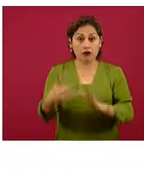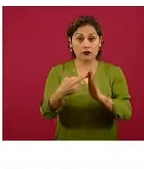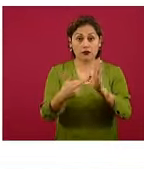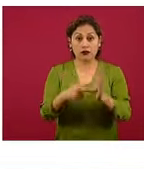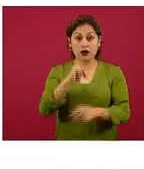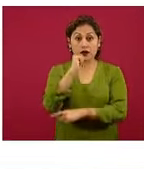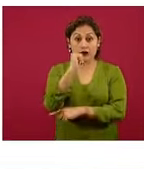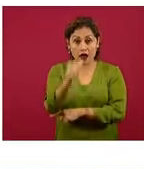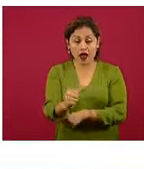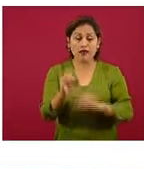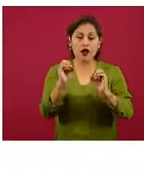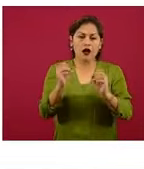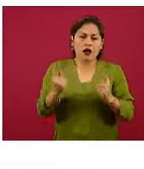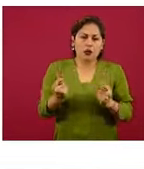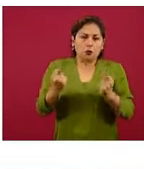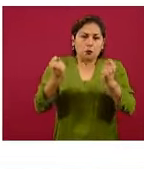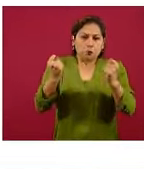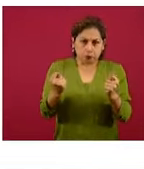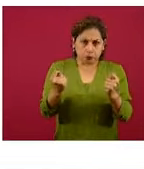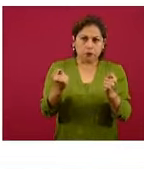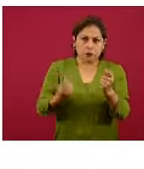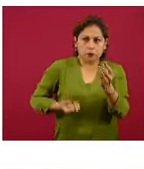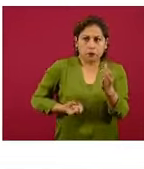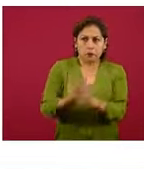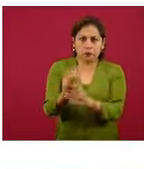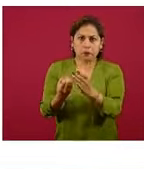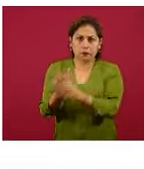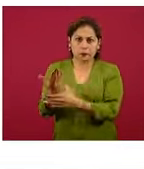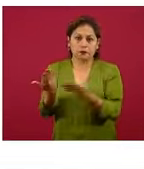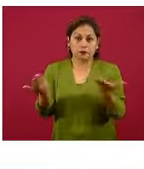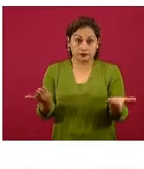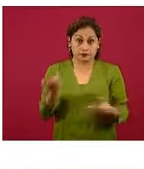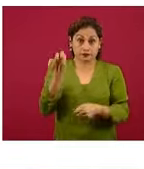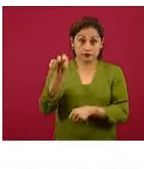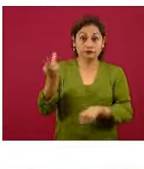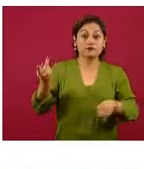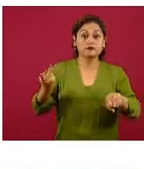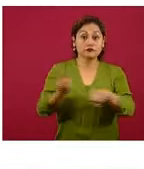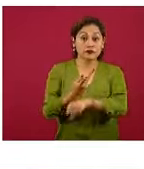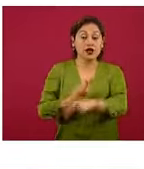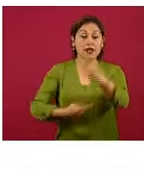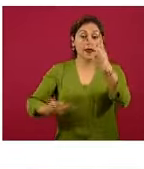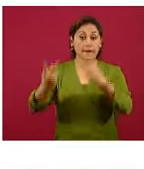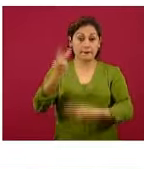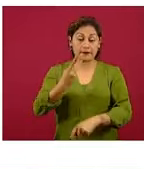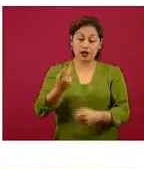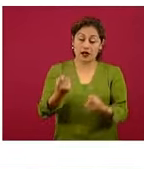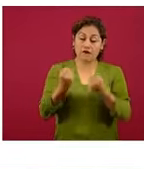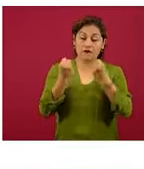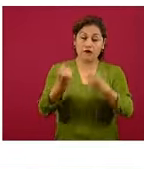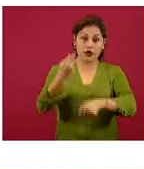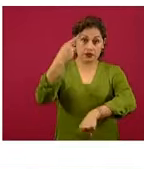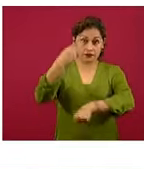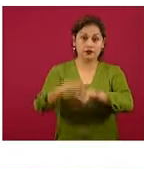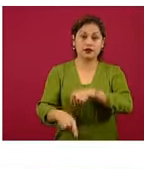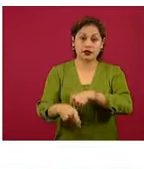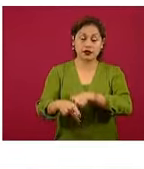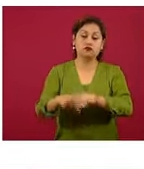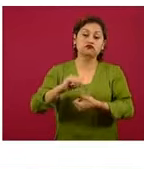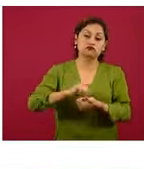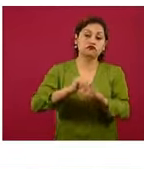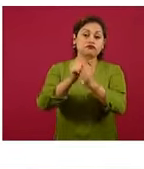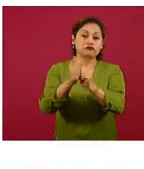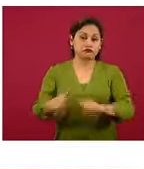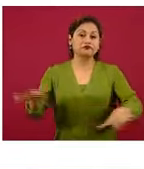los indicadores, que son la expresión de lo que está sucediendo para efectos de la epidemia en cada una de ellas, pues entonces en siguientes